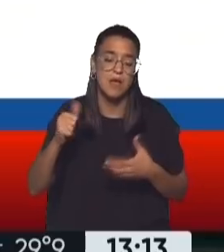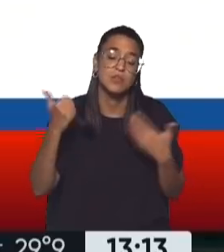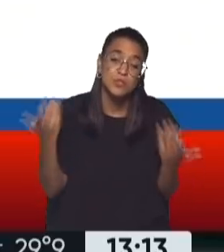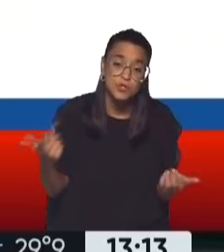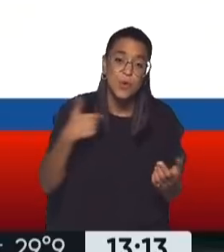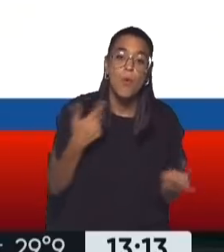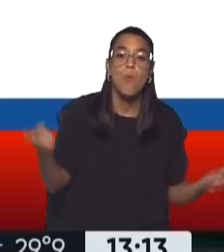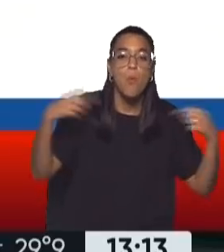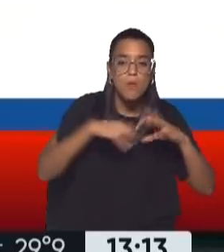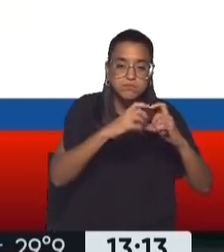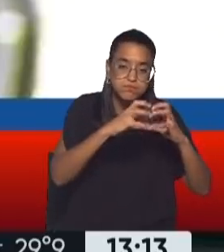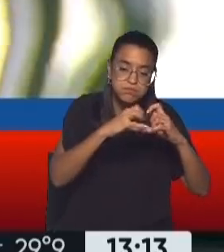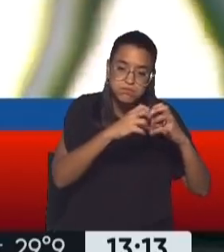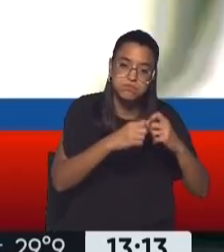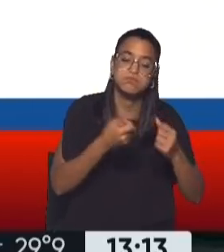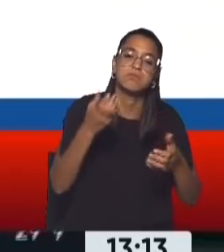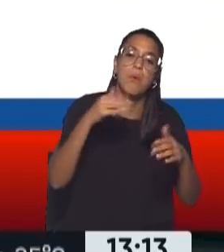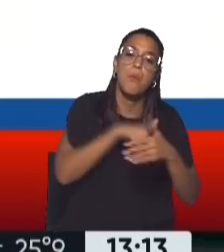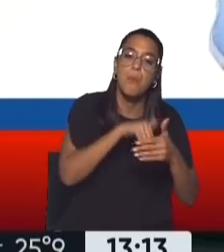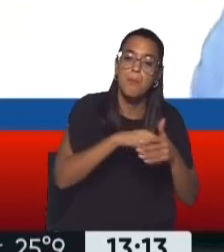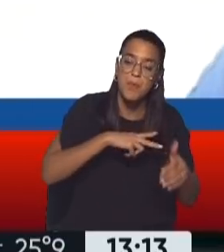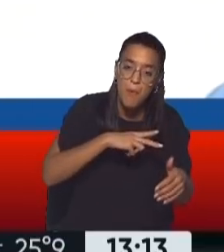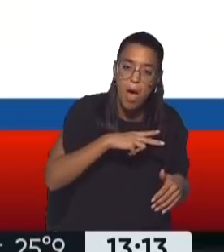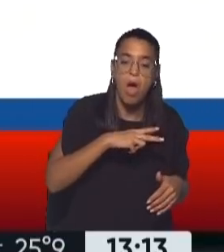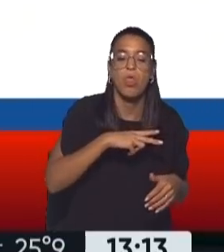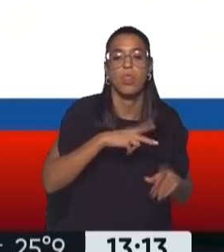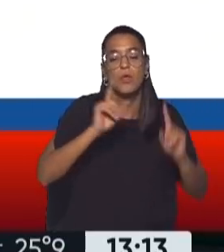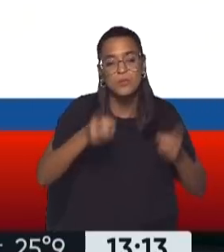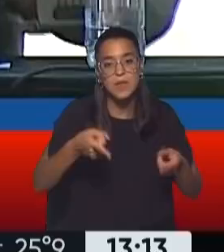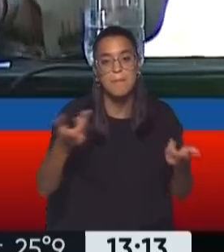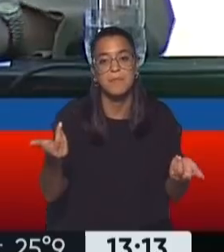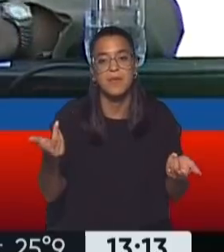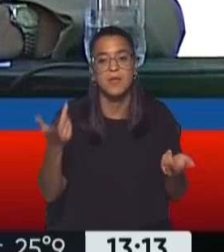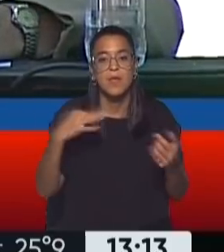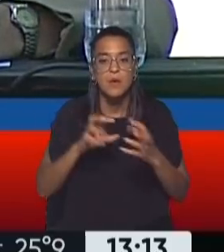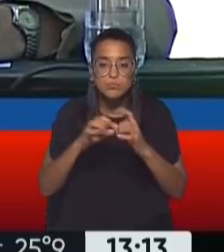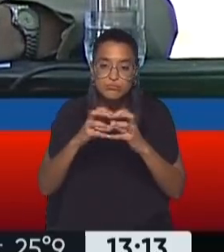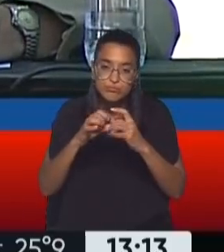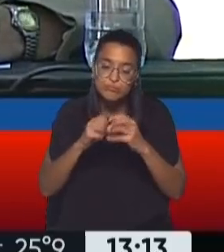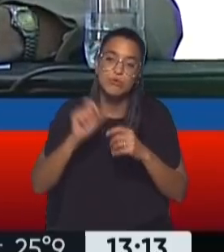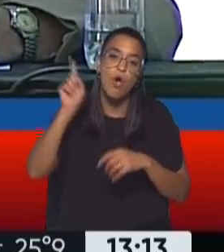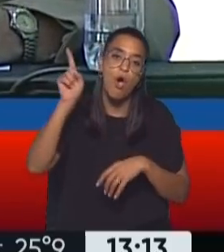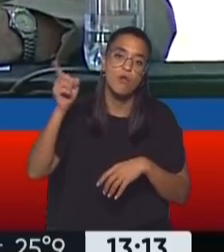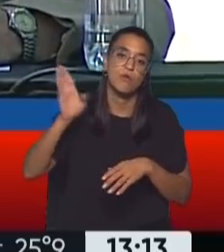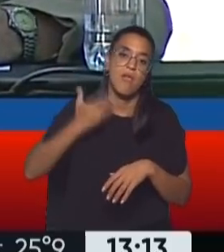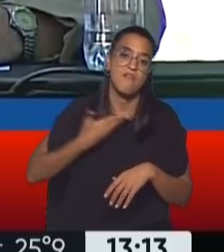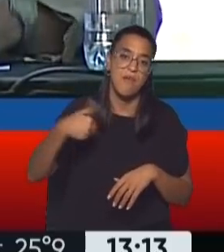tuve que volver a discutir con los acreedores privados y tuve que volver a discutir con el Fondo Monetario